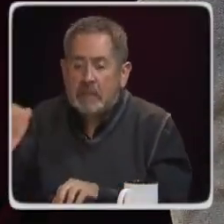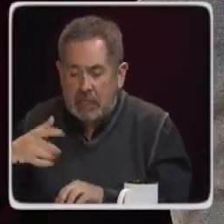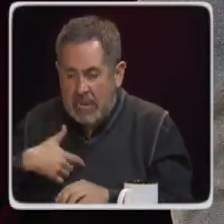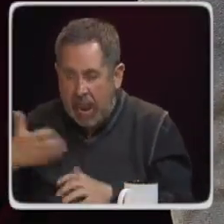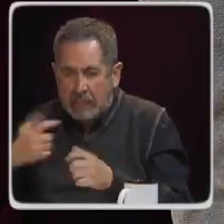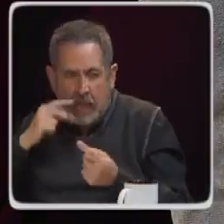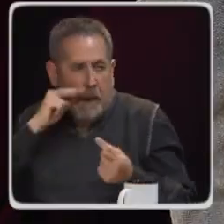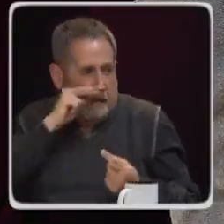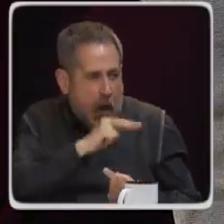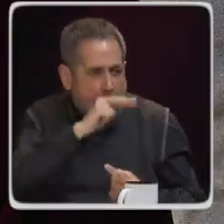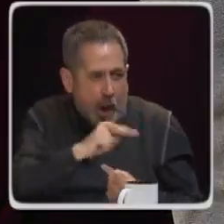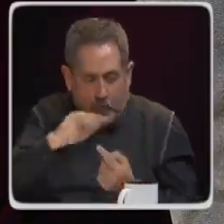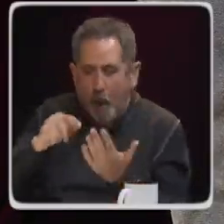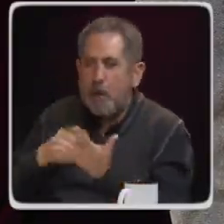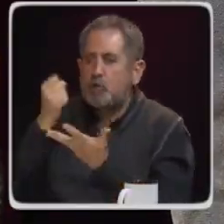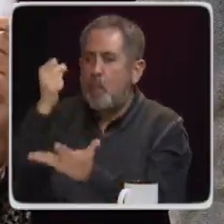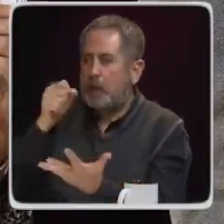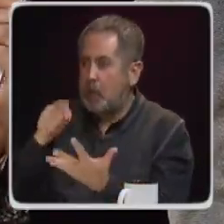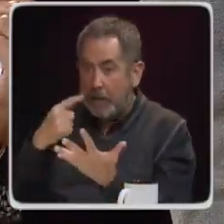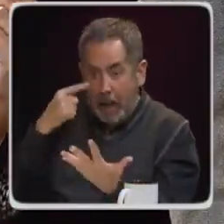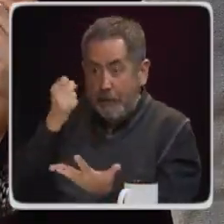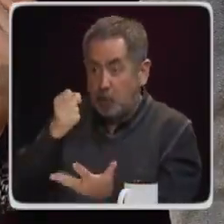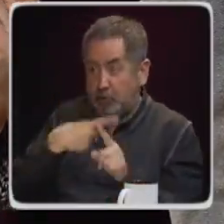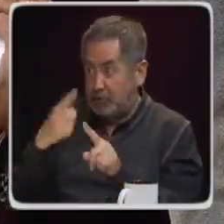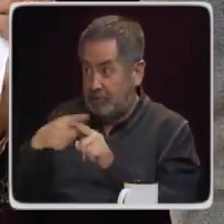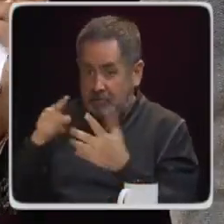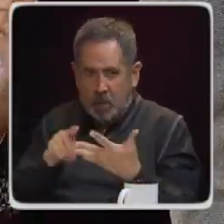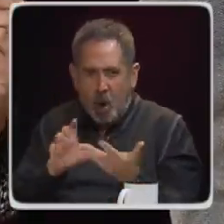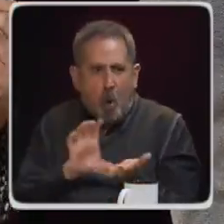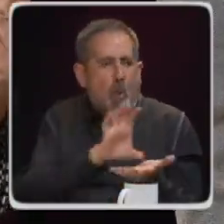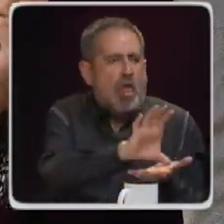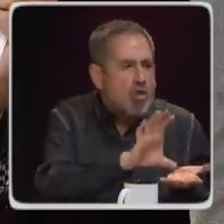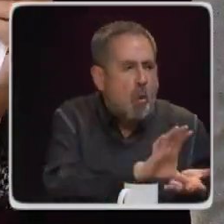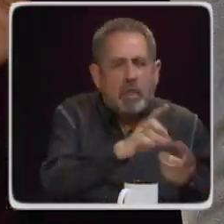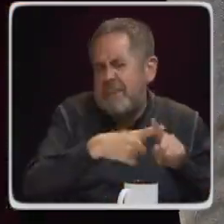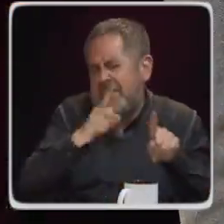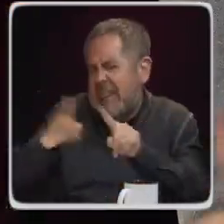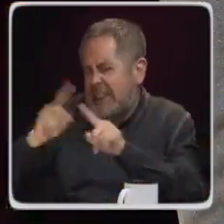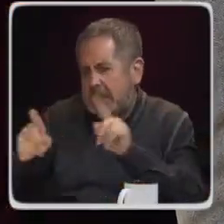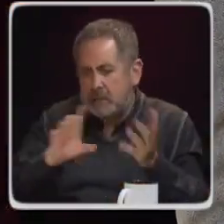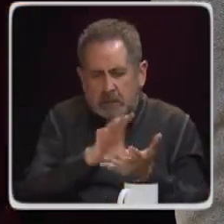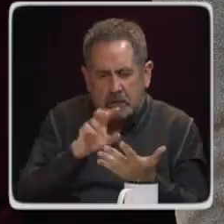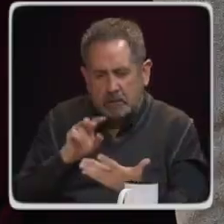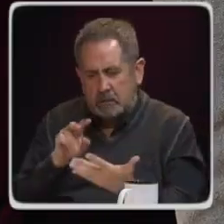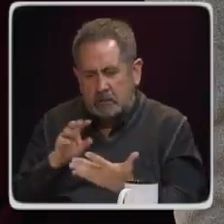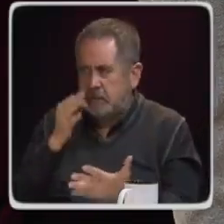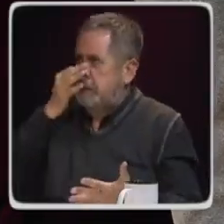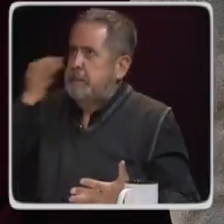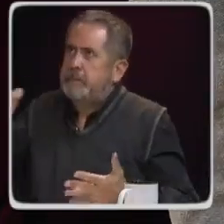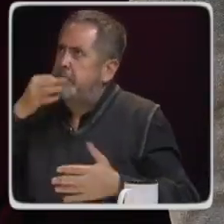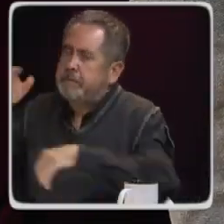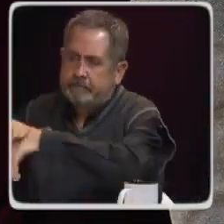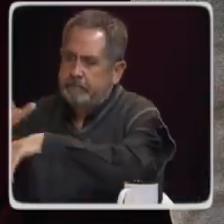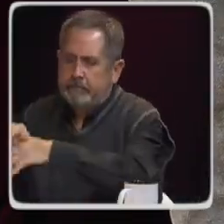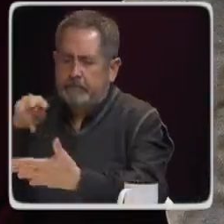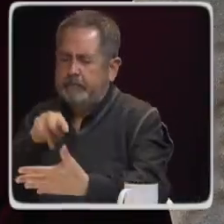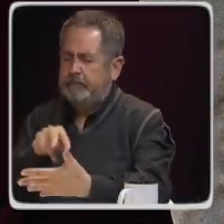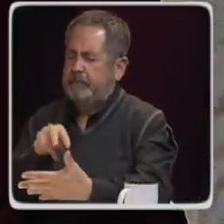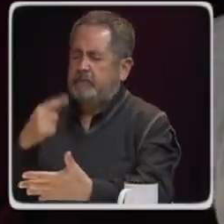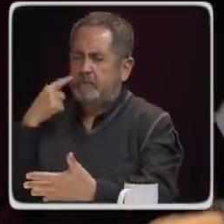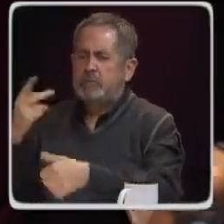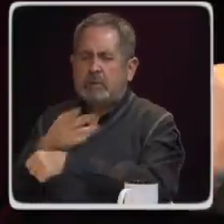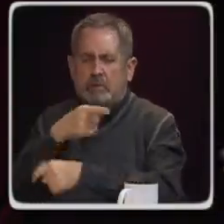con transporte en personas con discapacidad. ¿Y eso se quitó? Y eso se quitó, no lo tenemos desde hace varios años, desde hace 4 años,